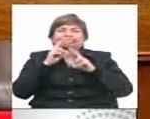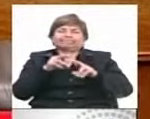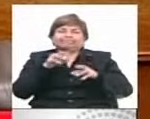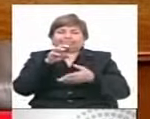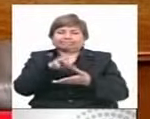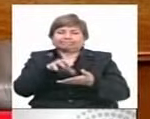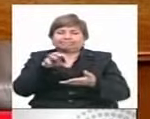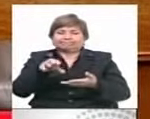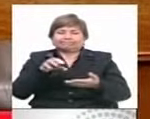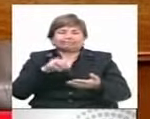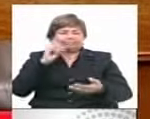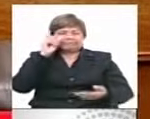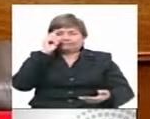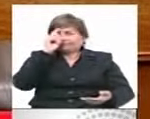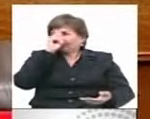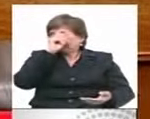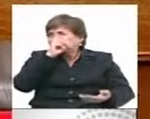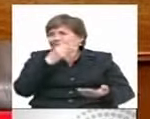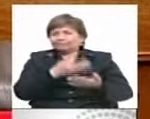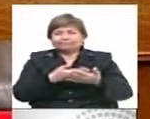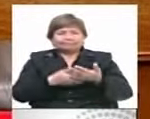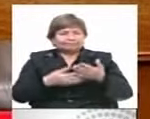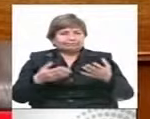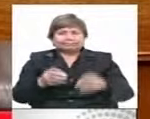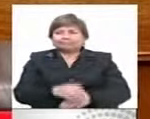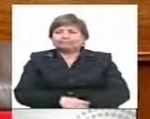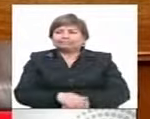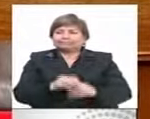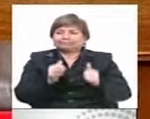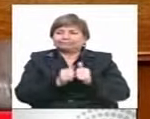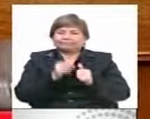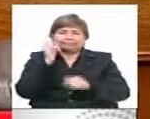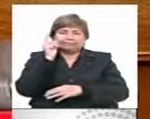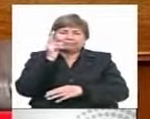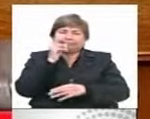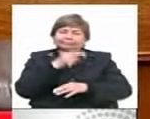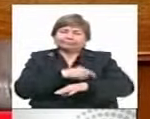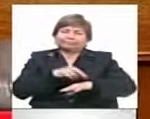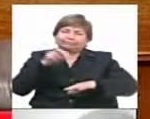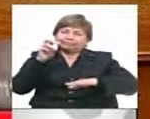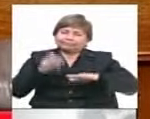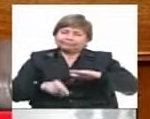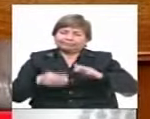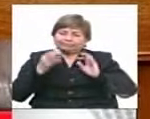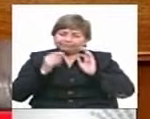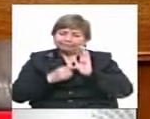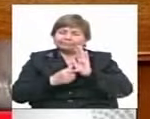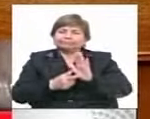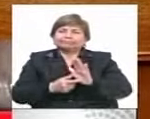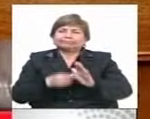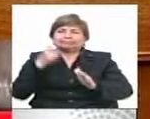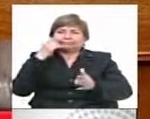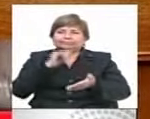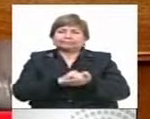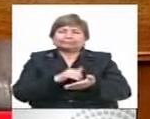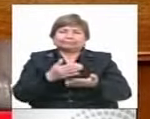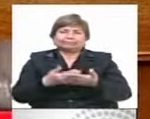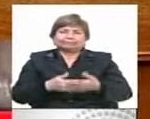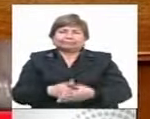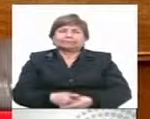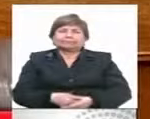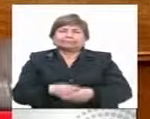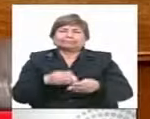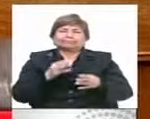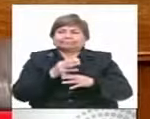población. Qué difícil es contar con profesionales que den la talla para cumplir estos